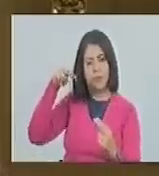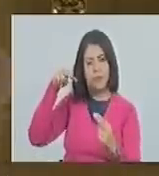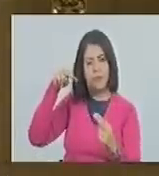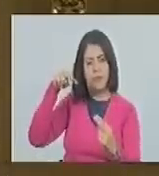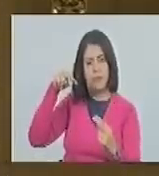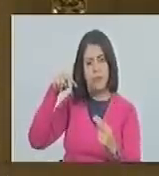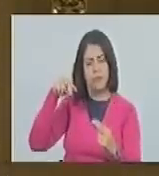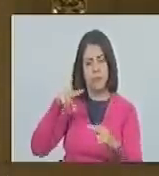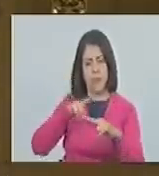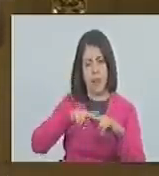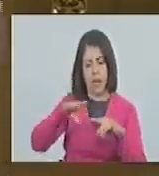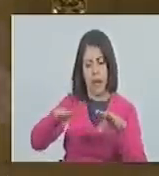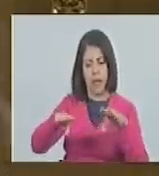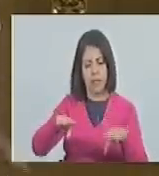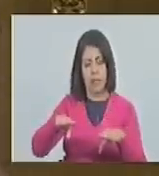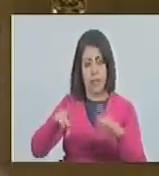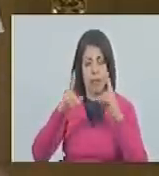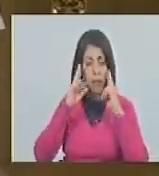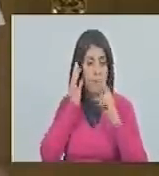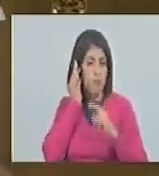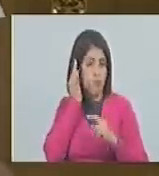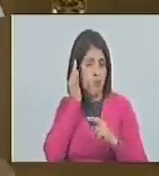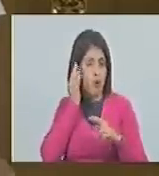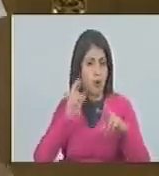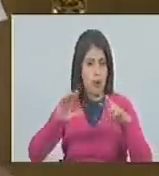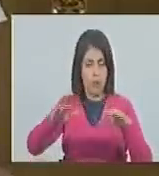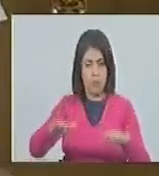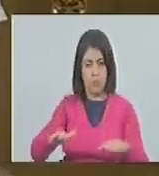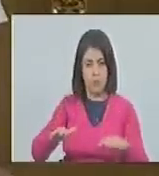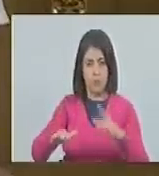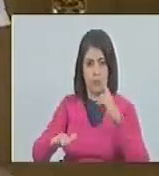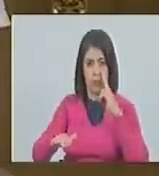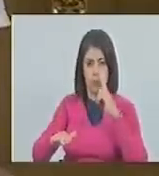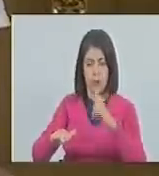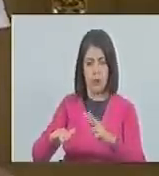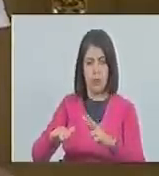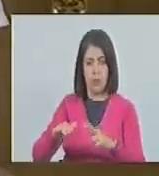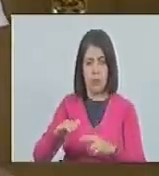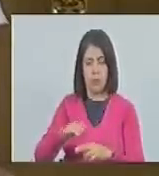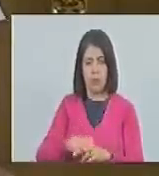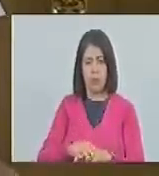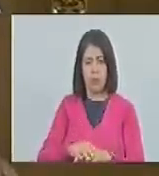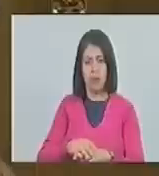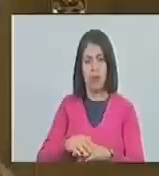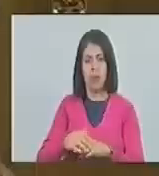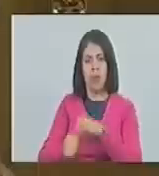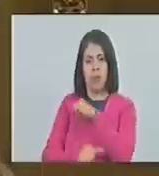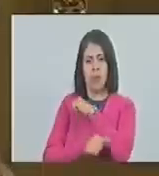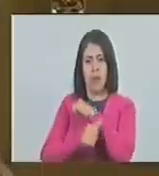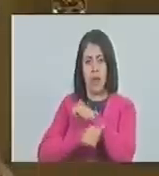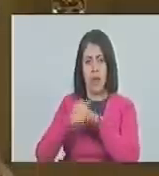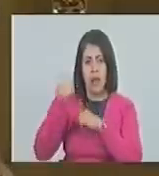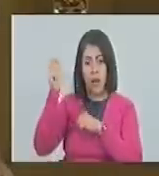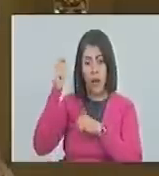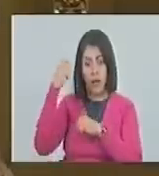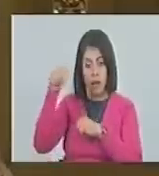y ella con las niñas en la acera, cuando ya ellas estaban ahí, yo cogía el overol naranja, lo movía